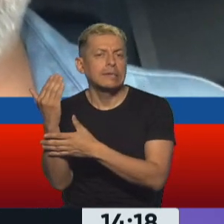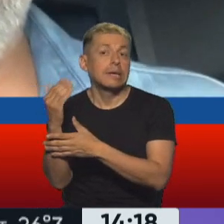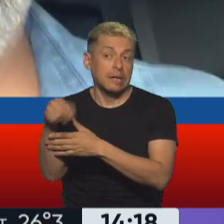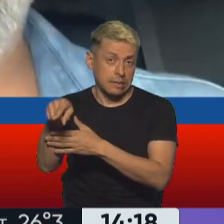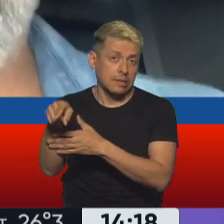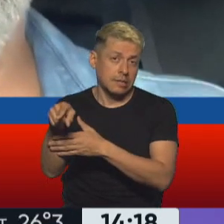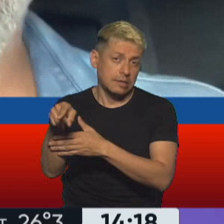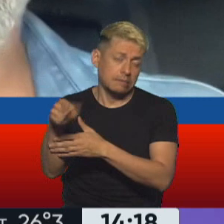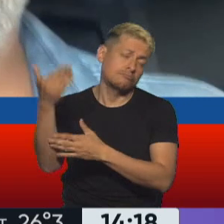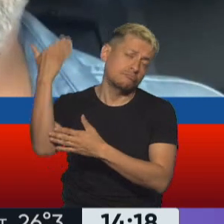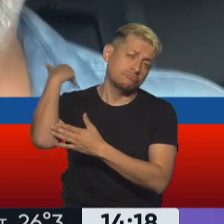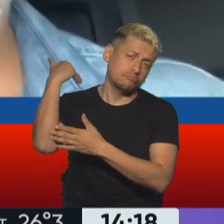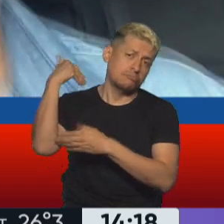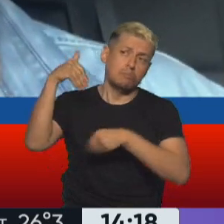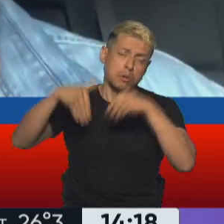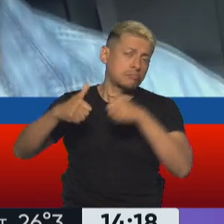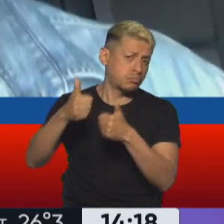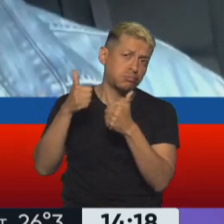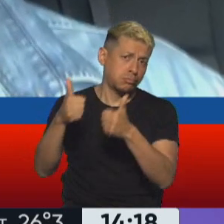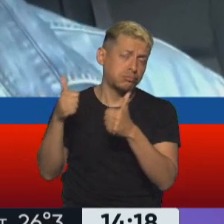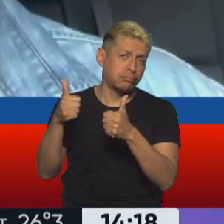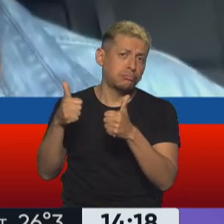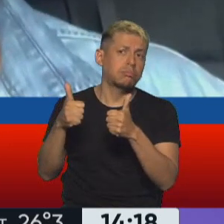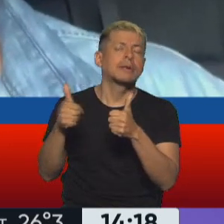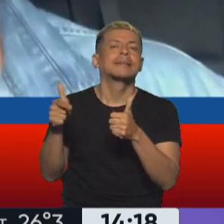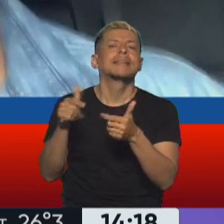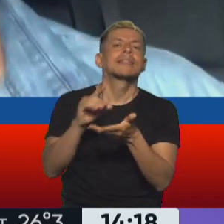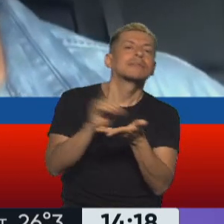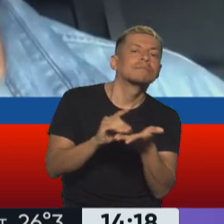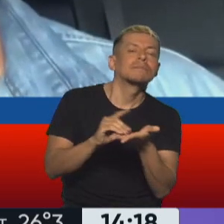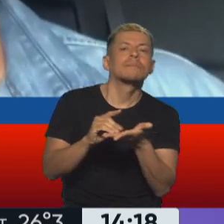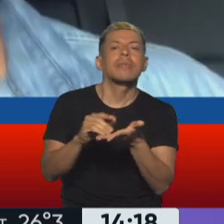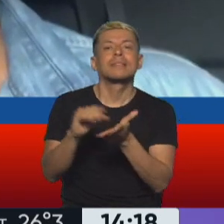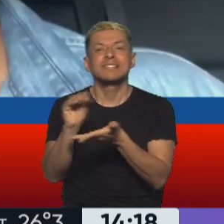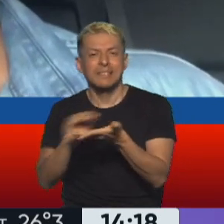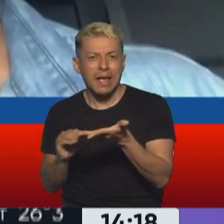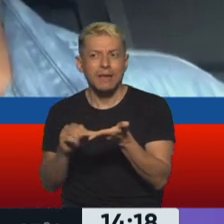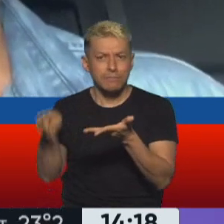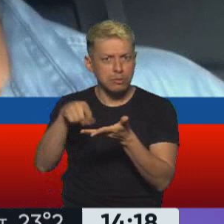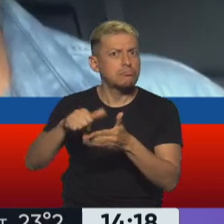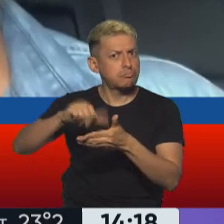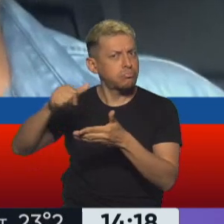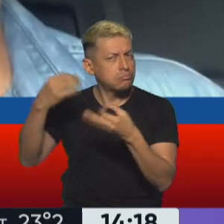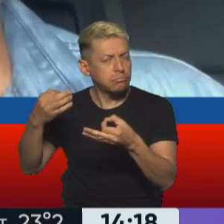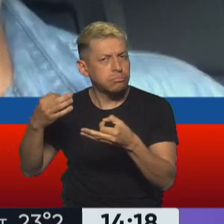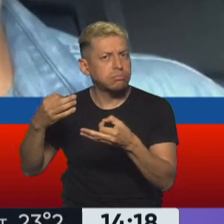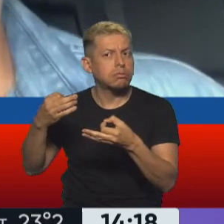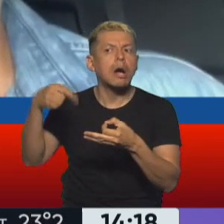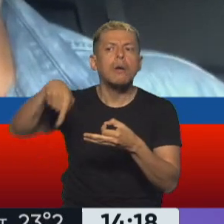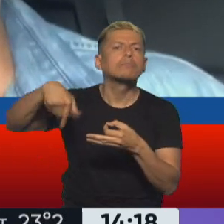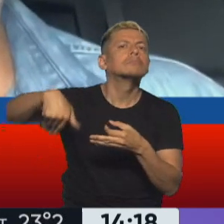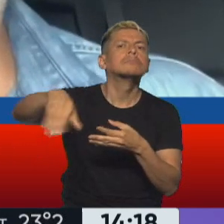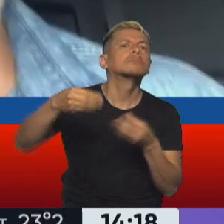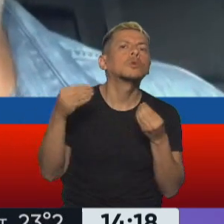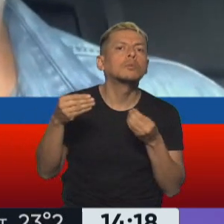elecciones cuando fueron elecciones legislativas o estaduales, frente a esta posibilidad de que